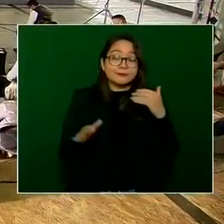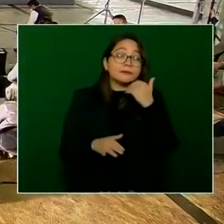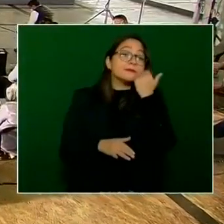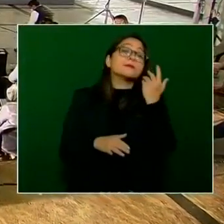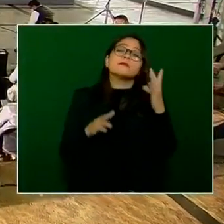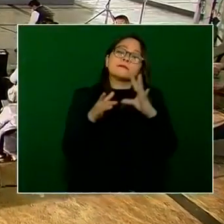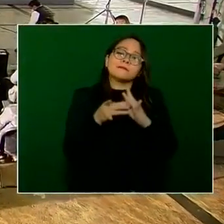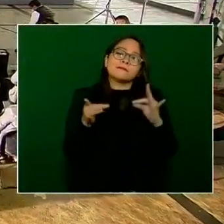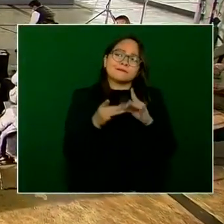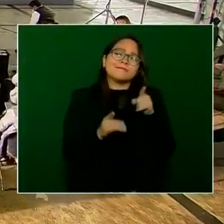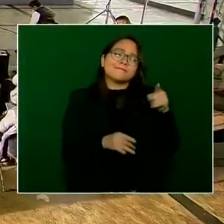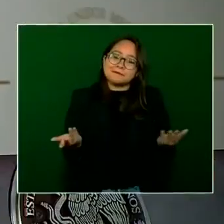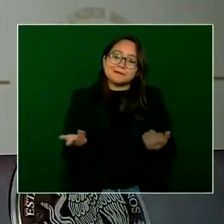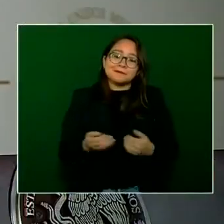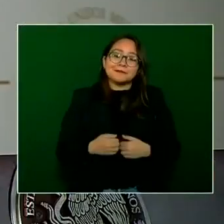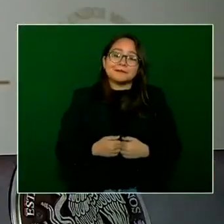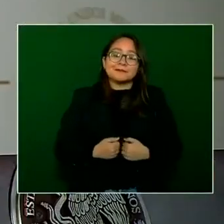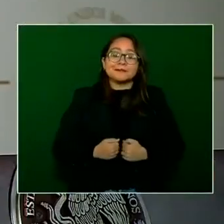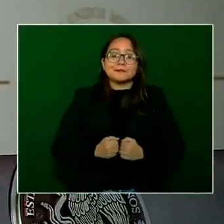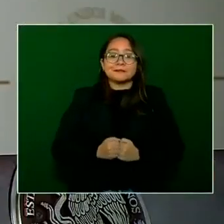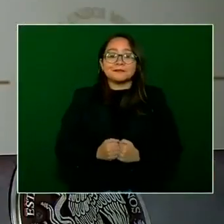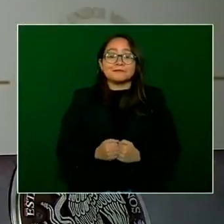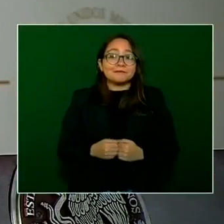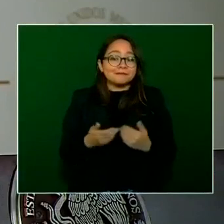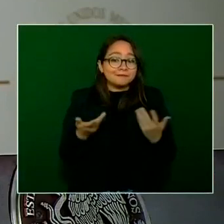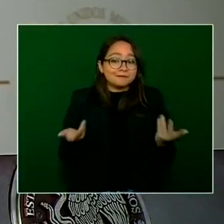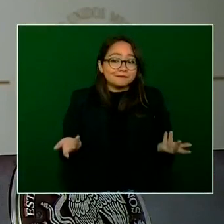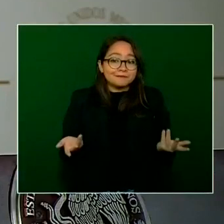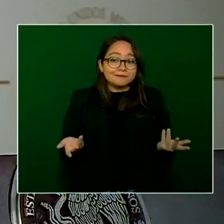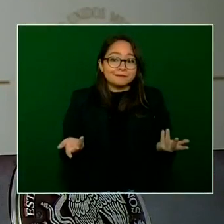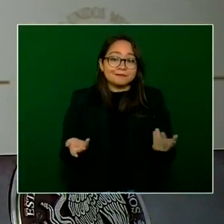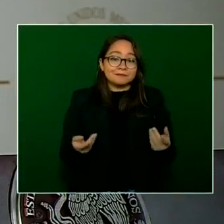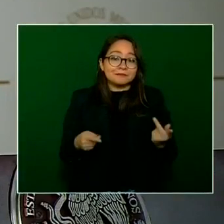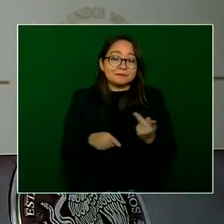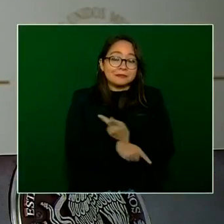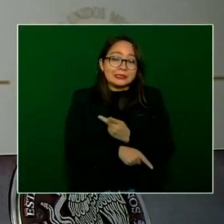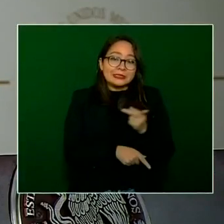Lo sabe, lo que pasa es que es chueco,